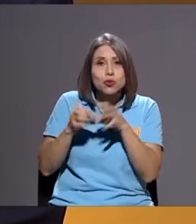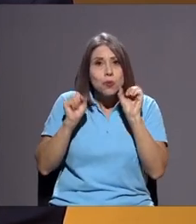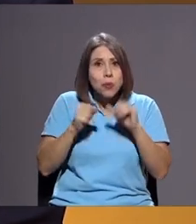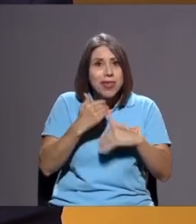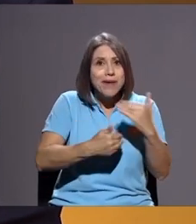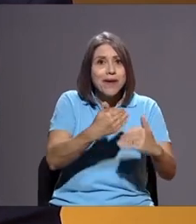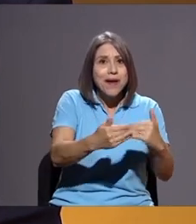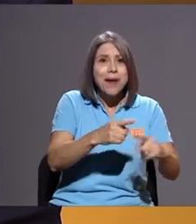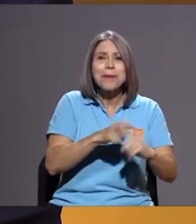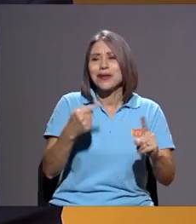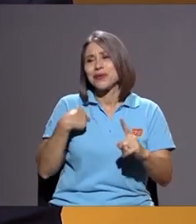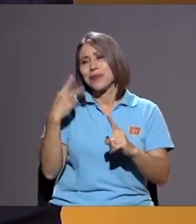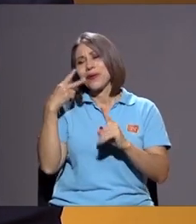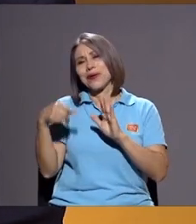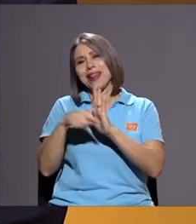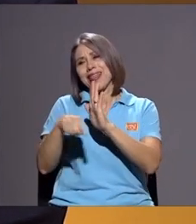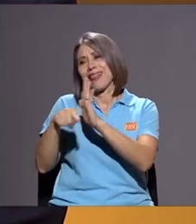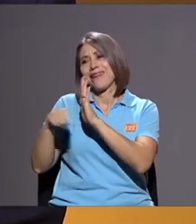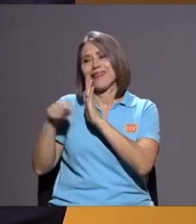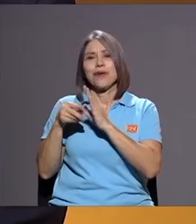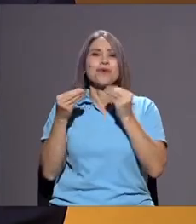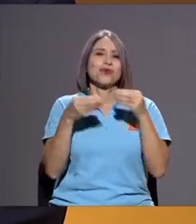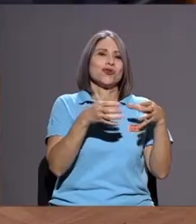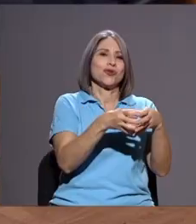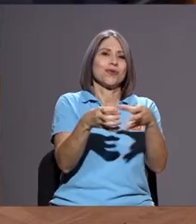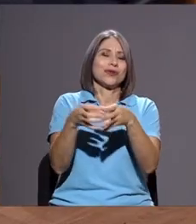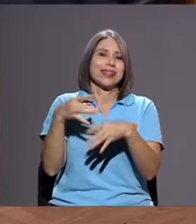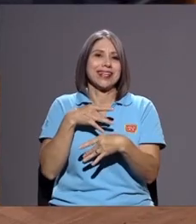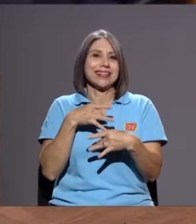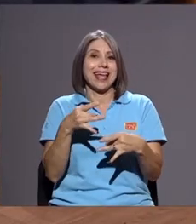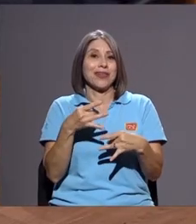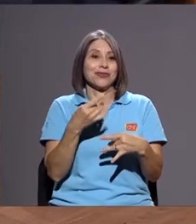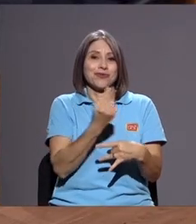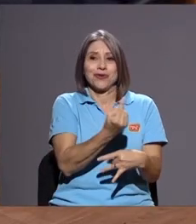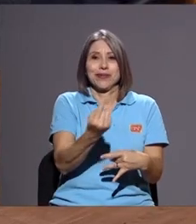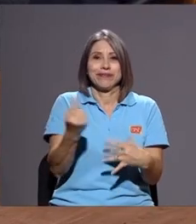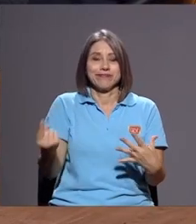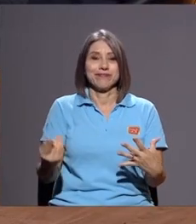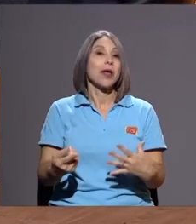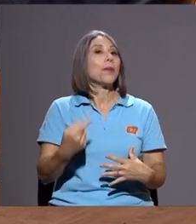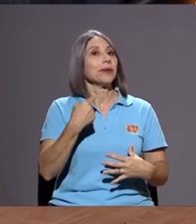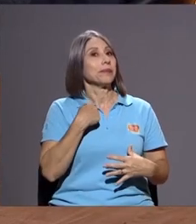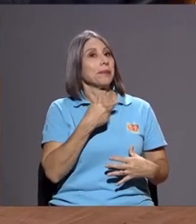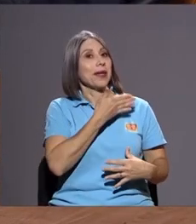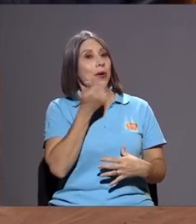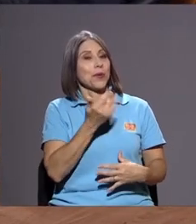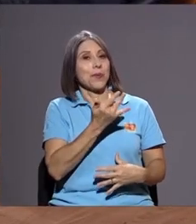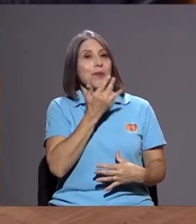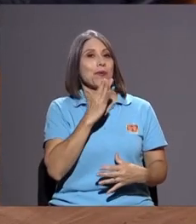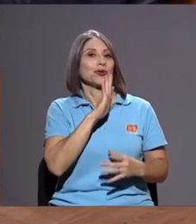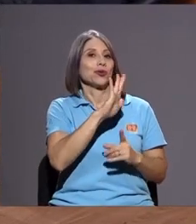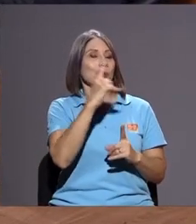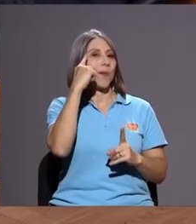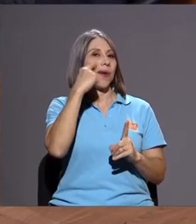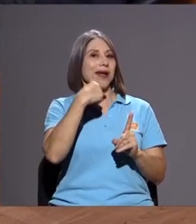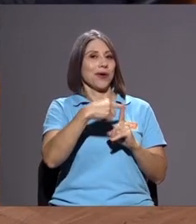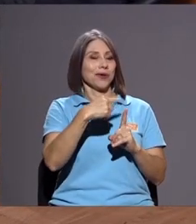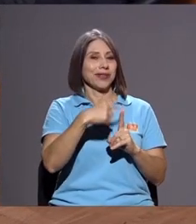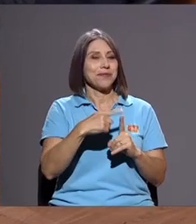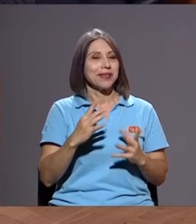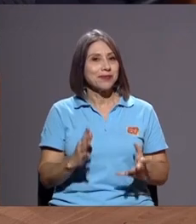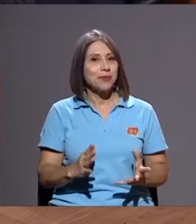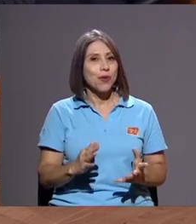reacciones de cada uruguay de muchos grupos interesados en el pedido pues nos quedamos consult y mismo con